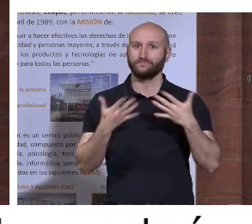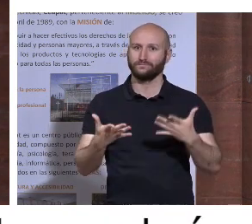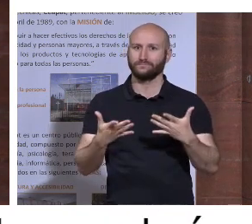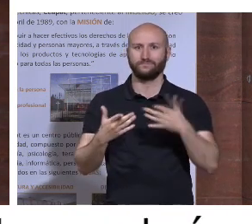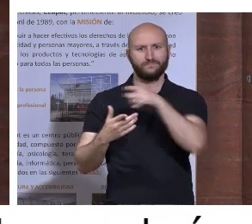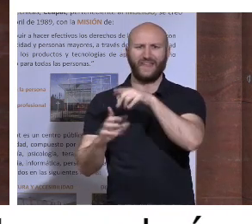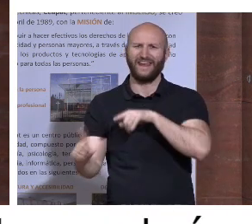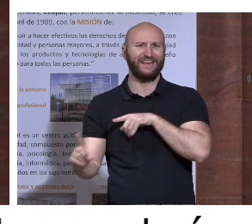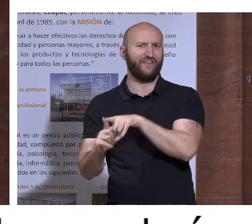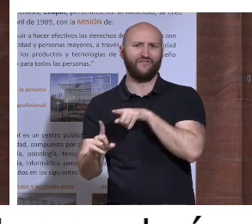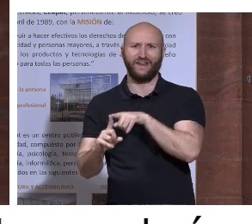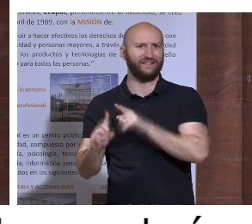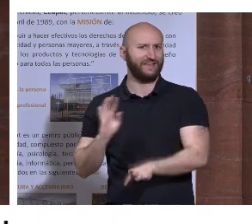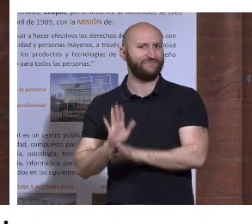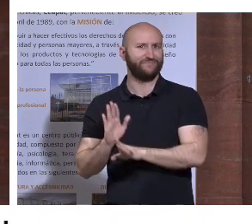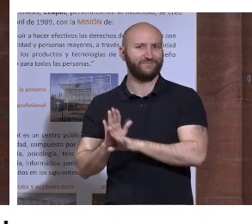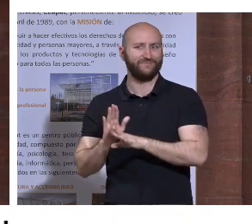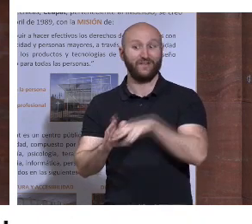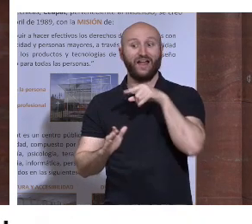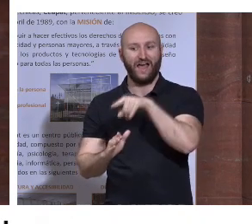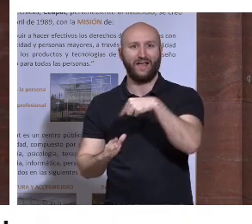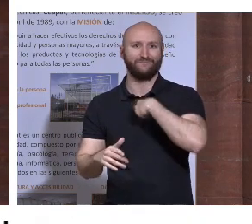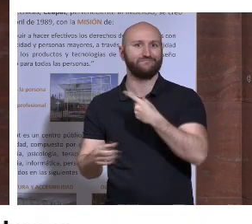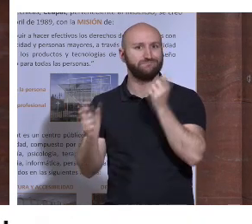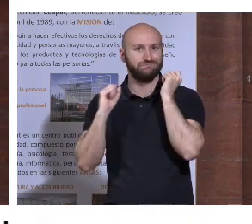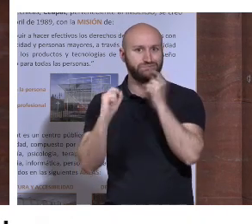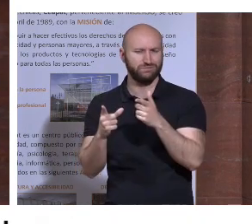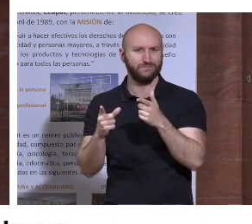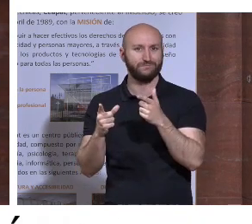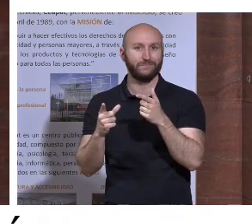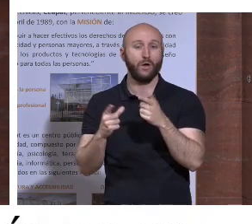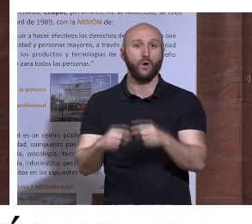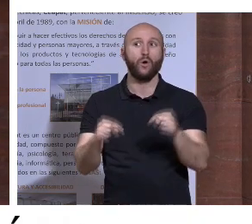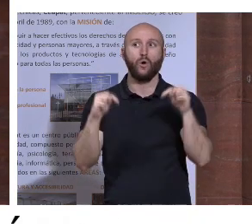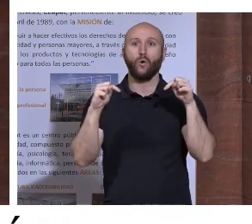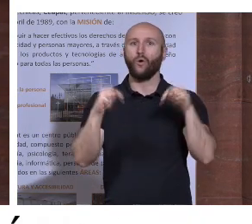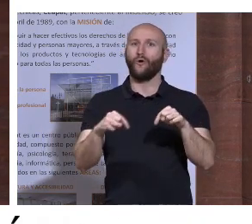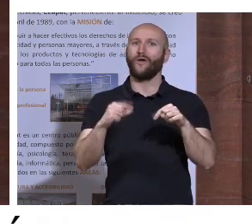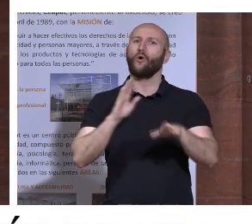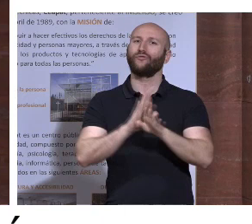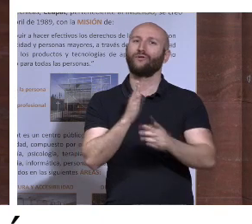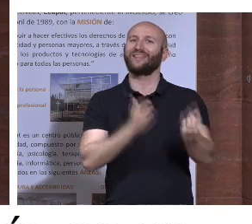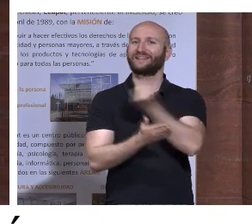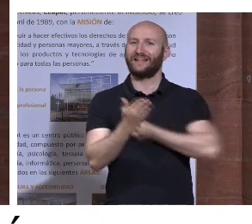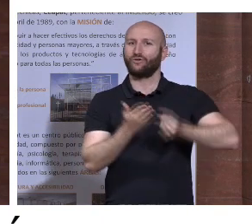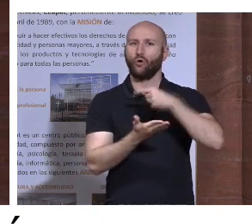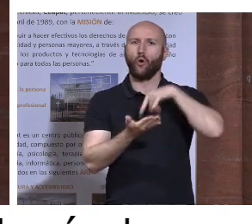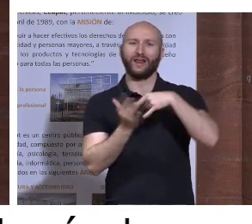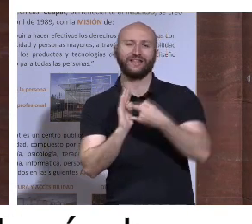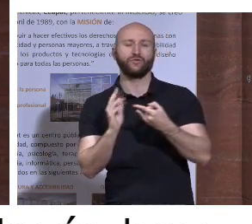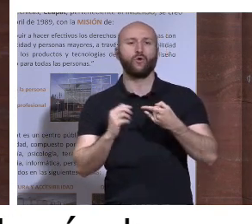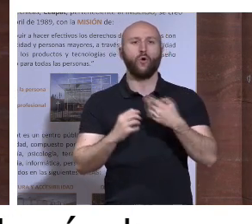referente, y aquí lo descubrí. Todavía hay hoy diseñadores, arquitectos, funcionarios